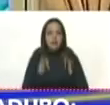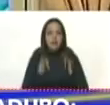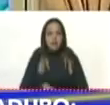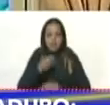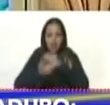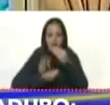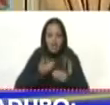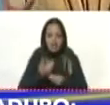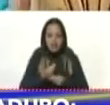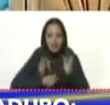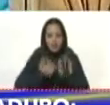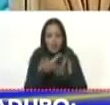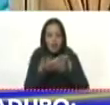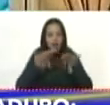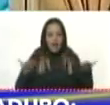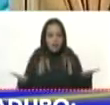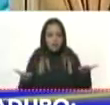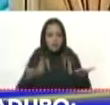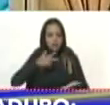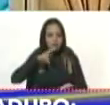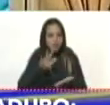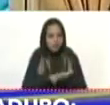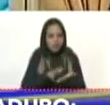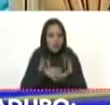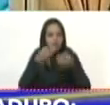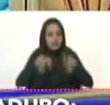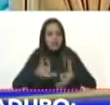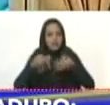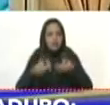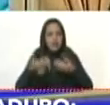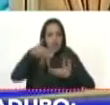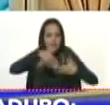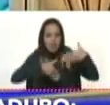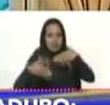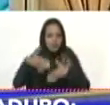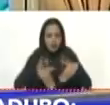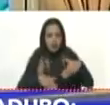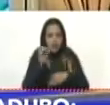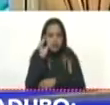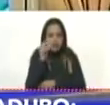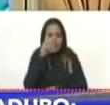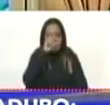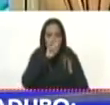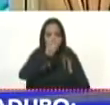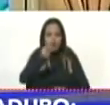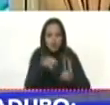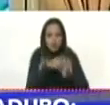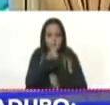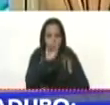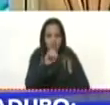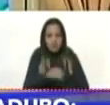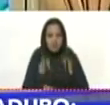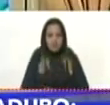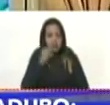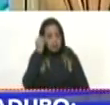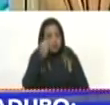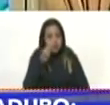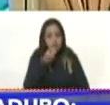amplias garantías, como siempre, para las elecciones parlamentarias del año 2020. Me parece buen